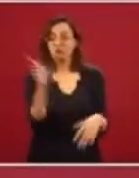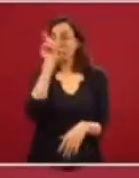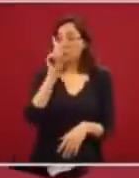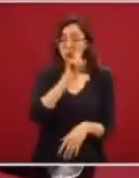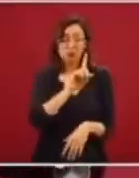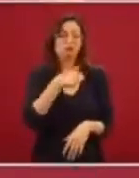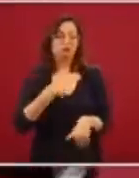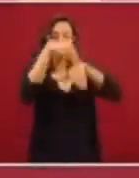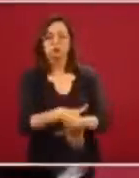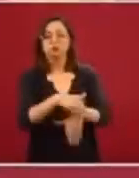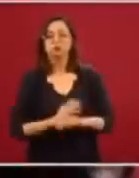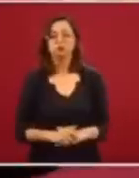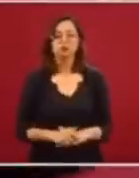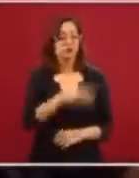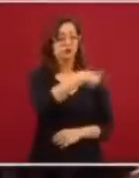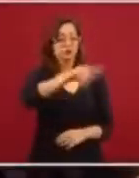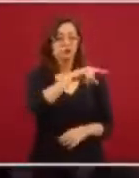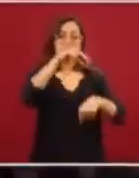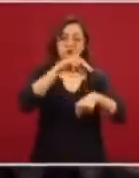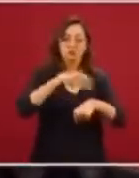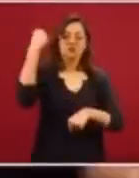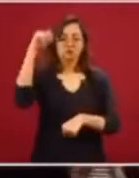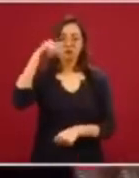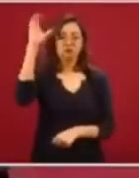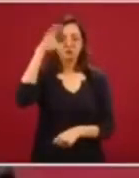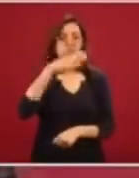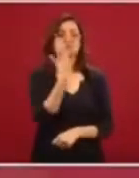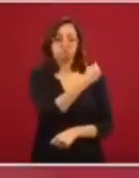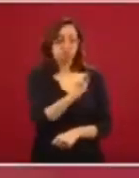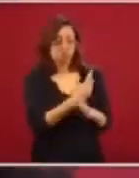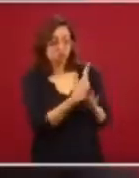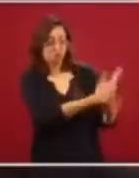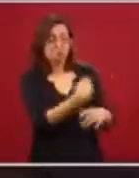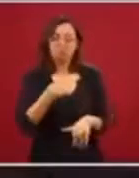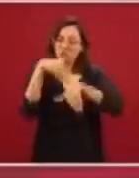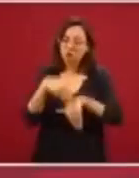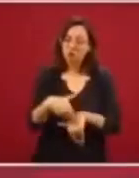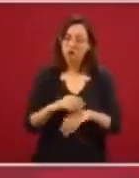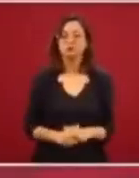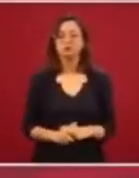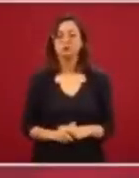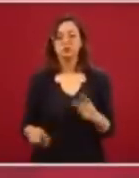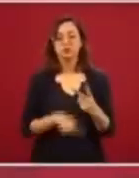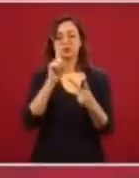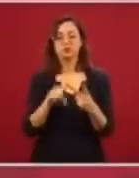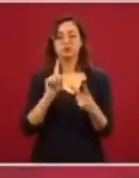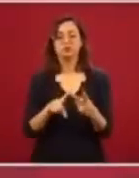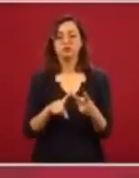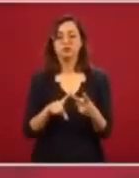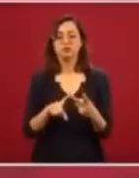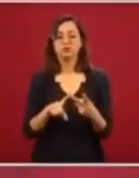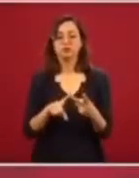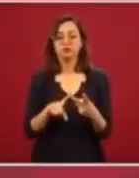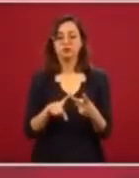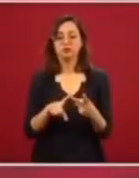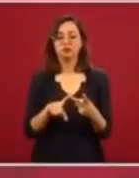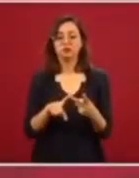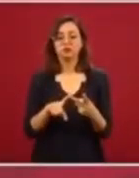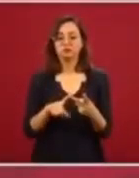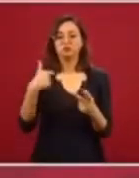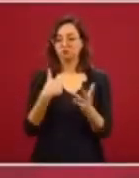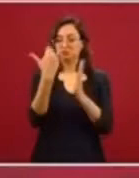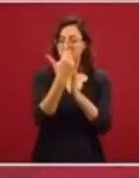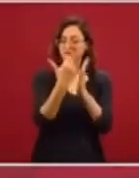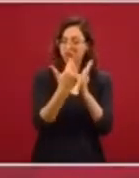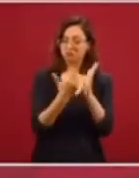recomienden los técnicos, los médicos, los científicos, los expertos. Y segundo, derivado de eso, pues voy a estar cumpliendo con el